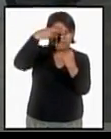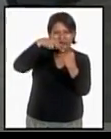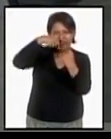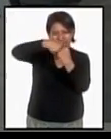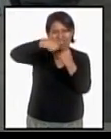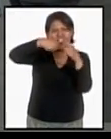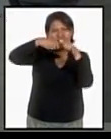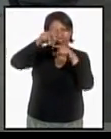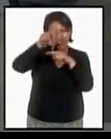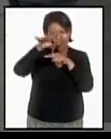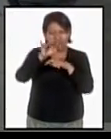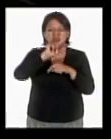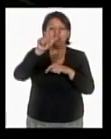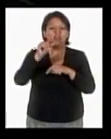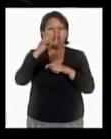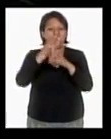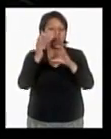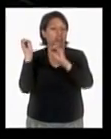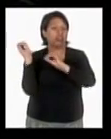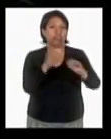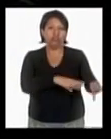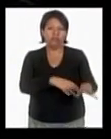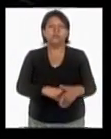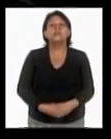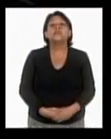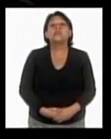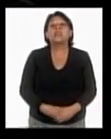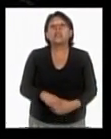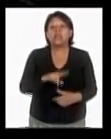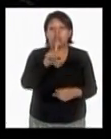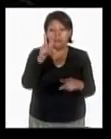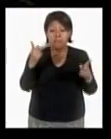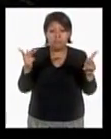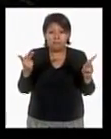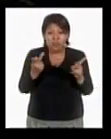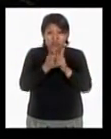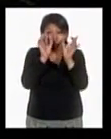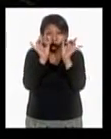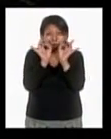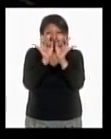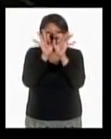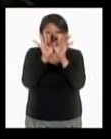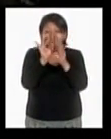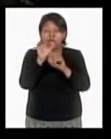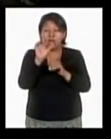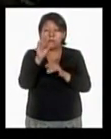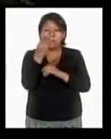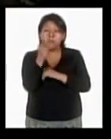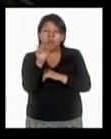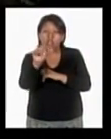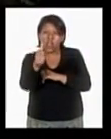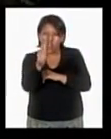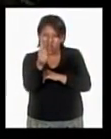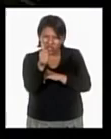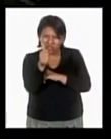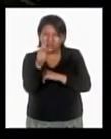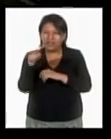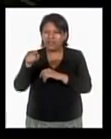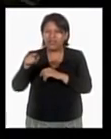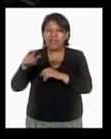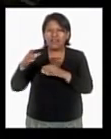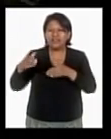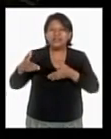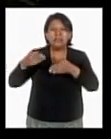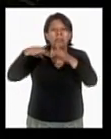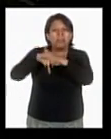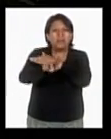nos abandonaron allá en un camión. De lo ocurrido en los primeros minutos del 11 de mayo, allá en el rumbo de la estación San Antonio